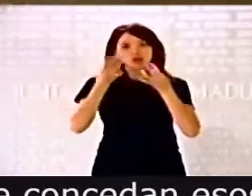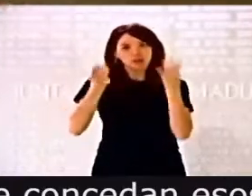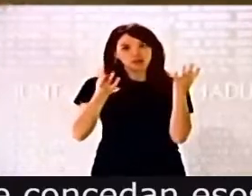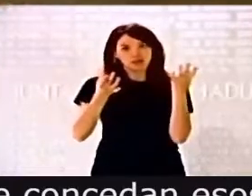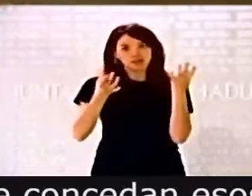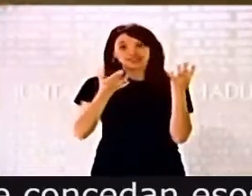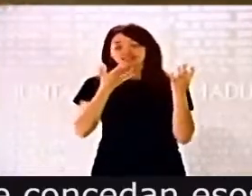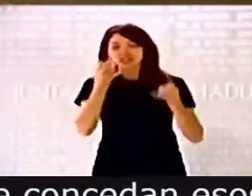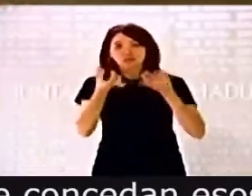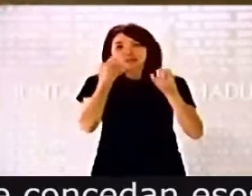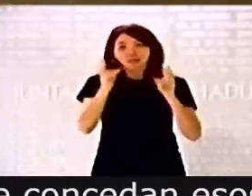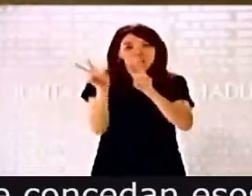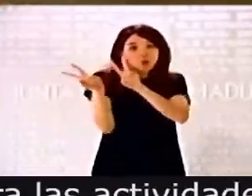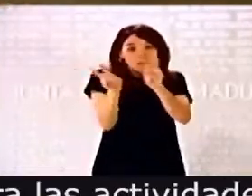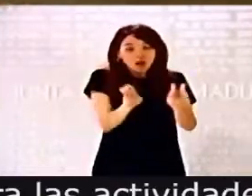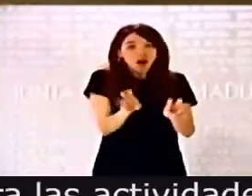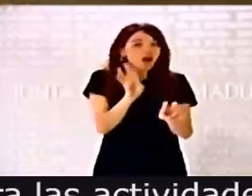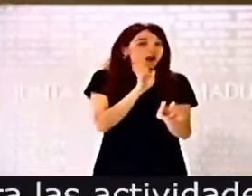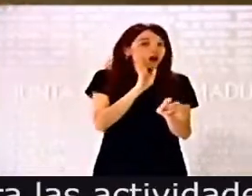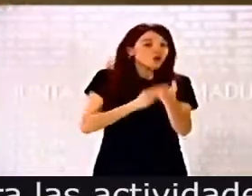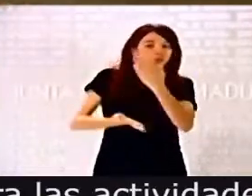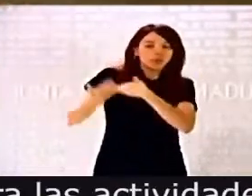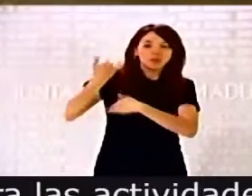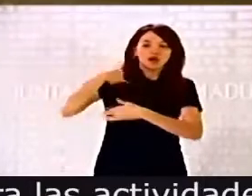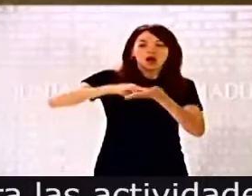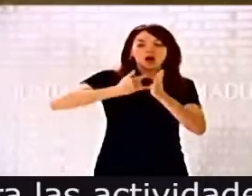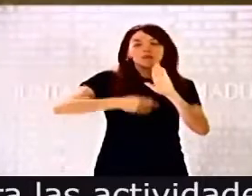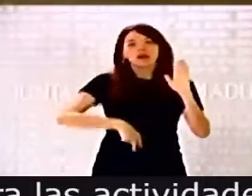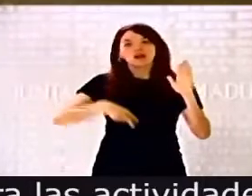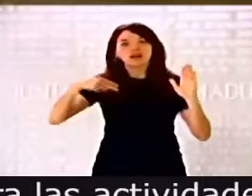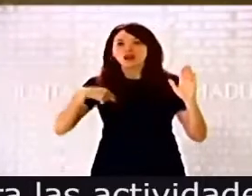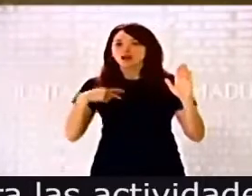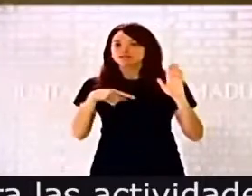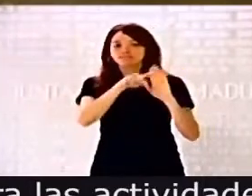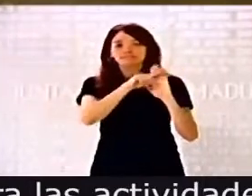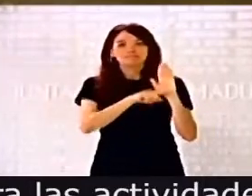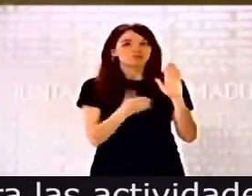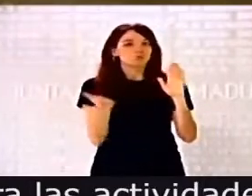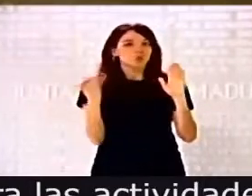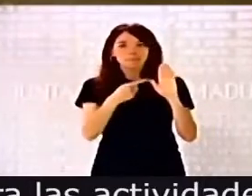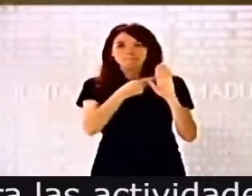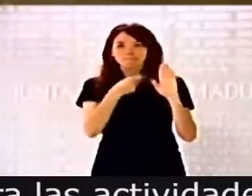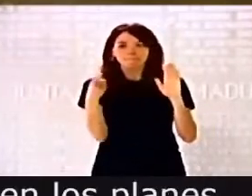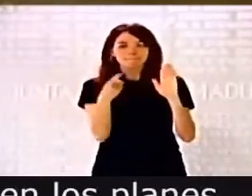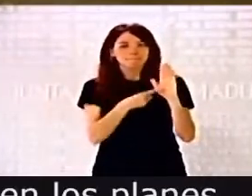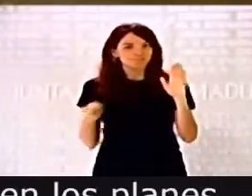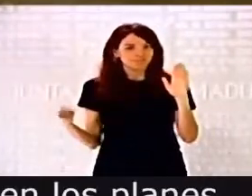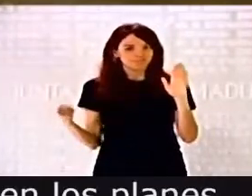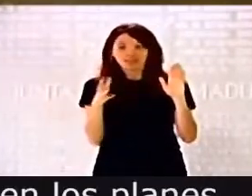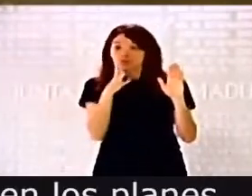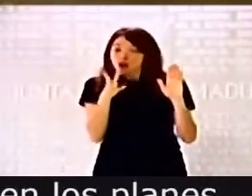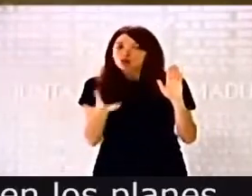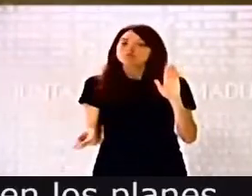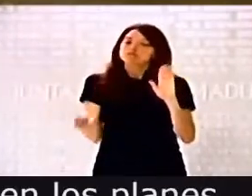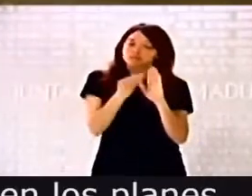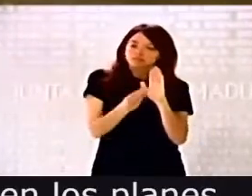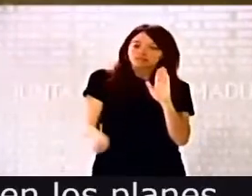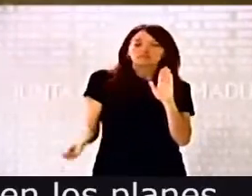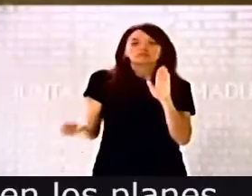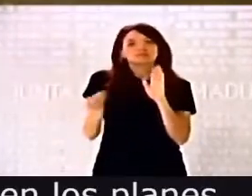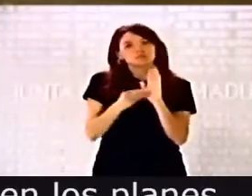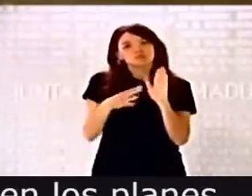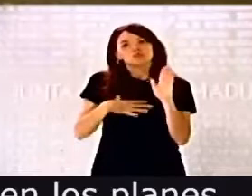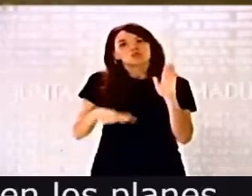novedosas, no se encontraban recogidas en los planes generales municipales y que son compatibles con nuestro desarrollo